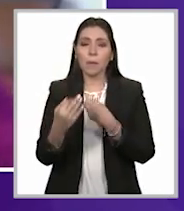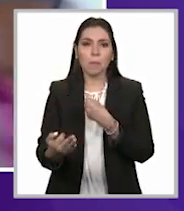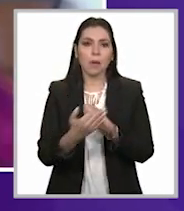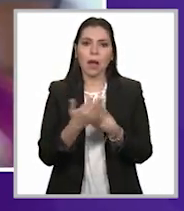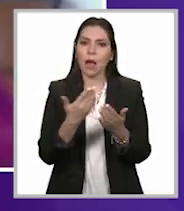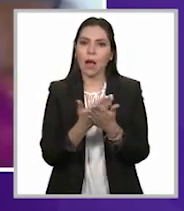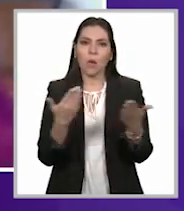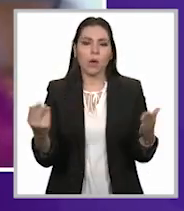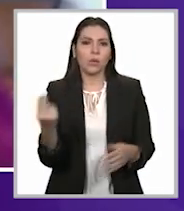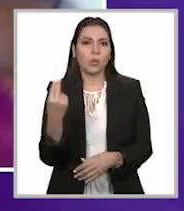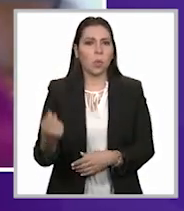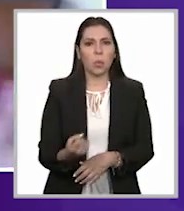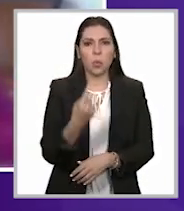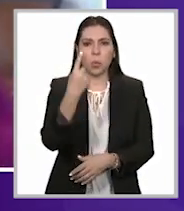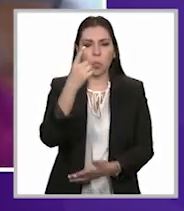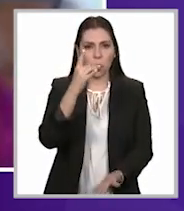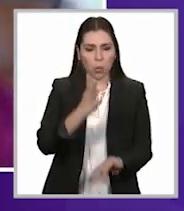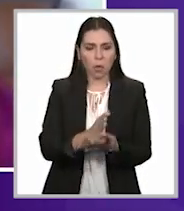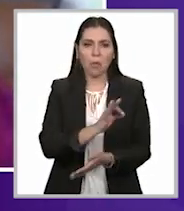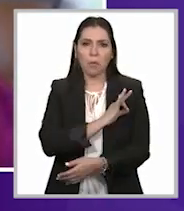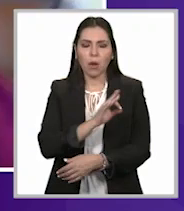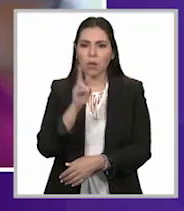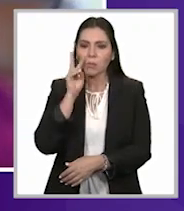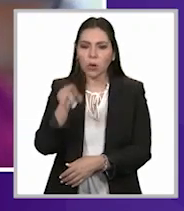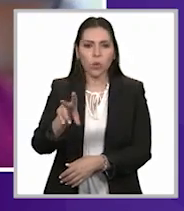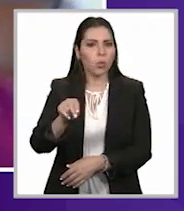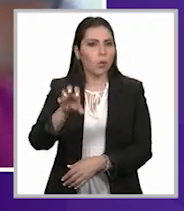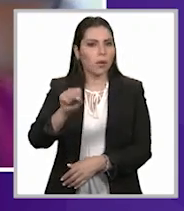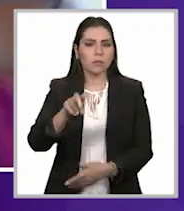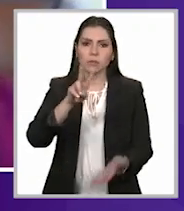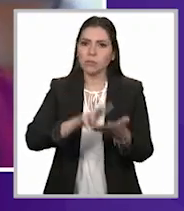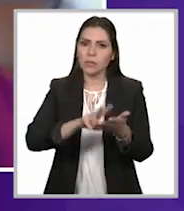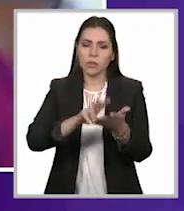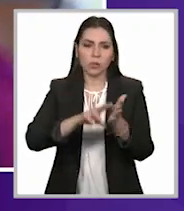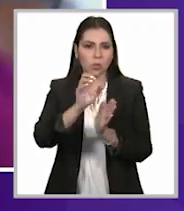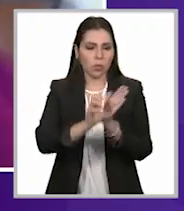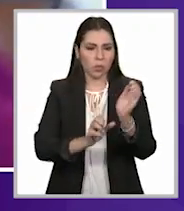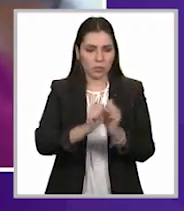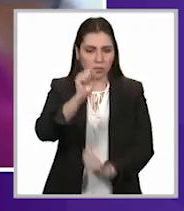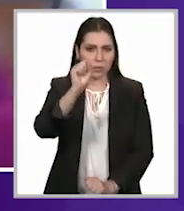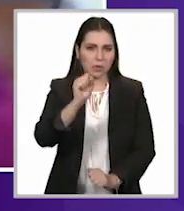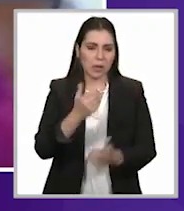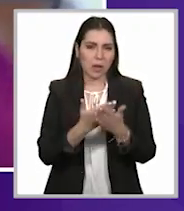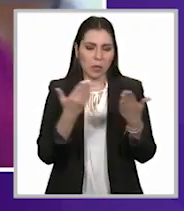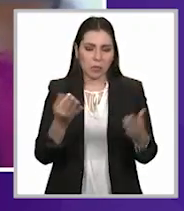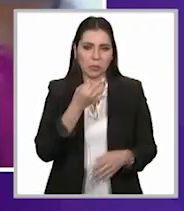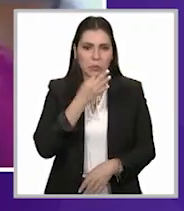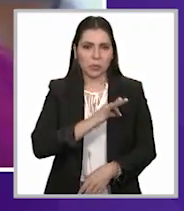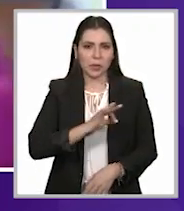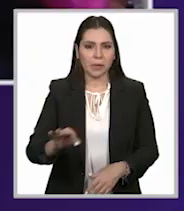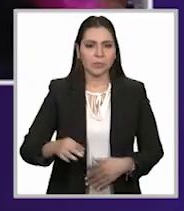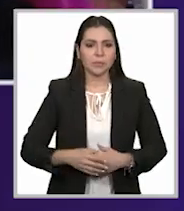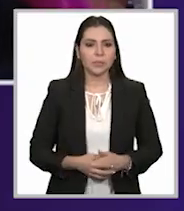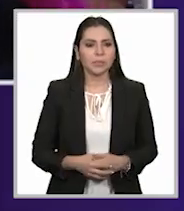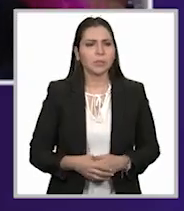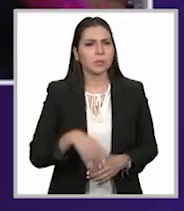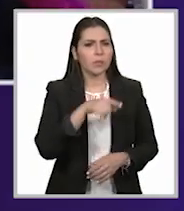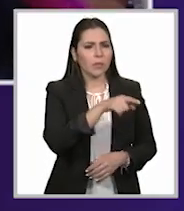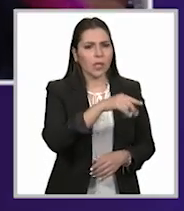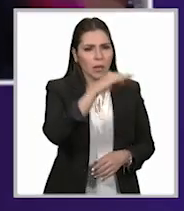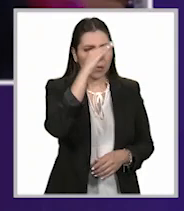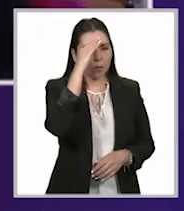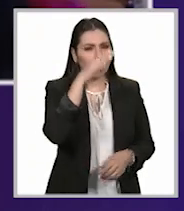que se activen estos mecanismos de declaratoria general de inconstitucionalidad o jurisprudencia por precedente.